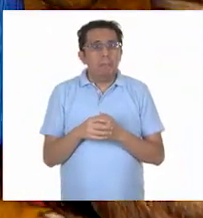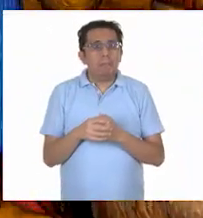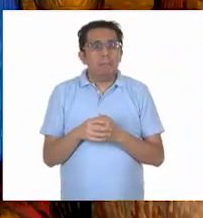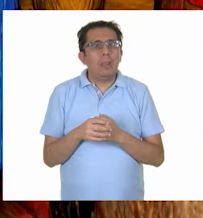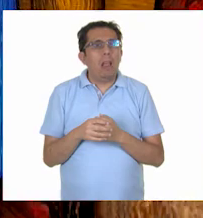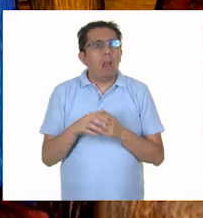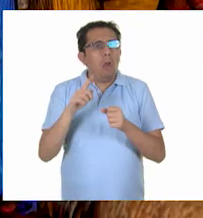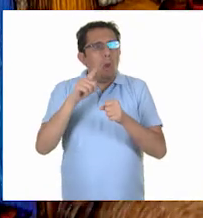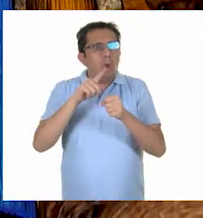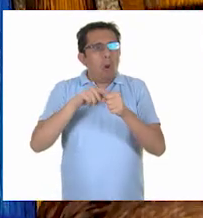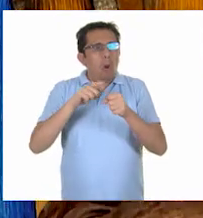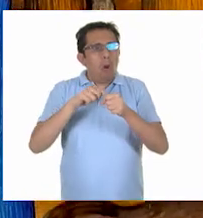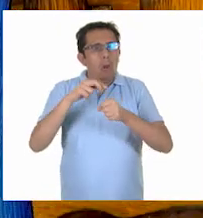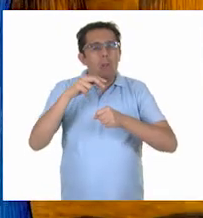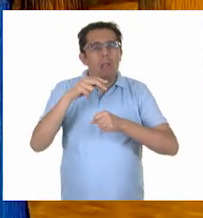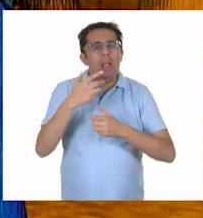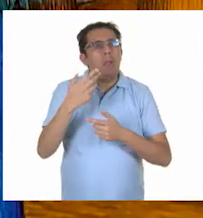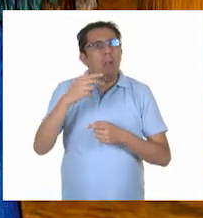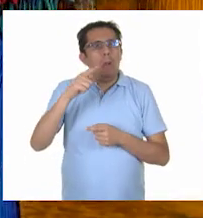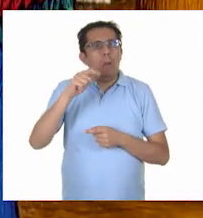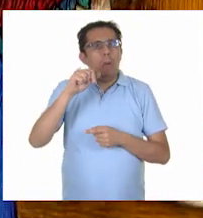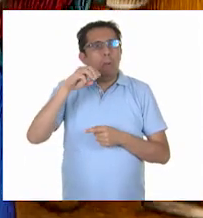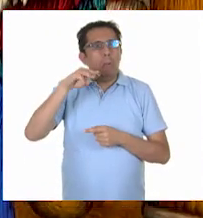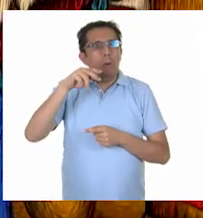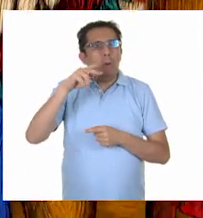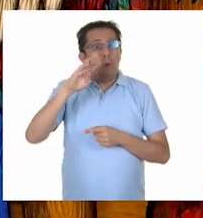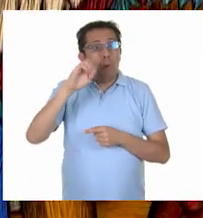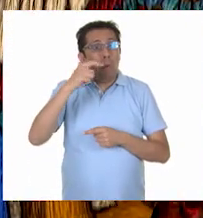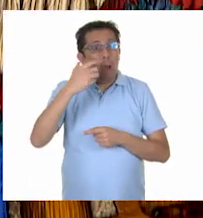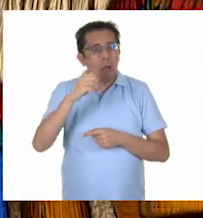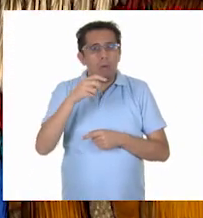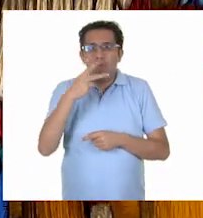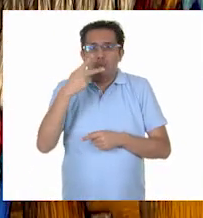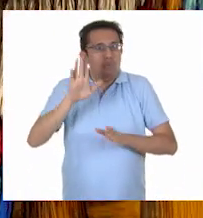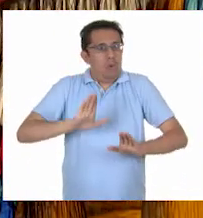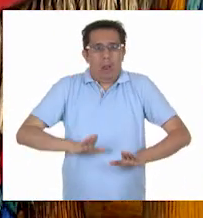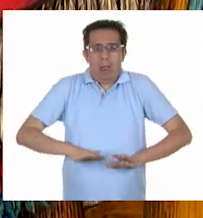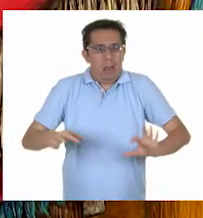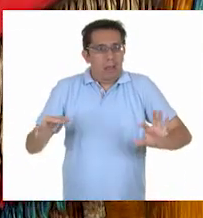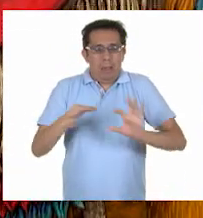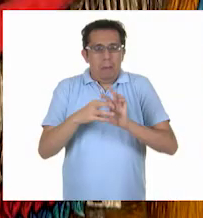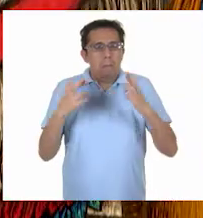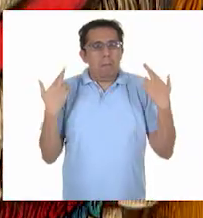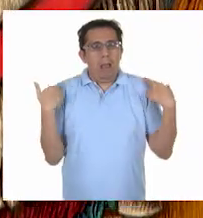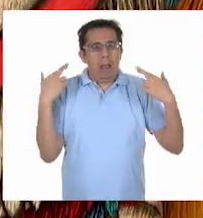plúmbagos intensos y definidos, el tono del maestro Desiderio.